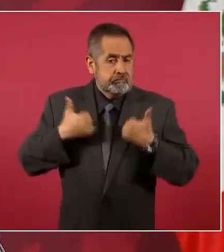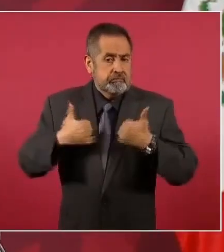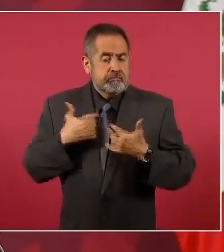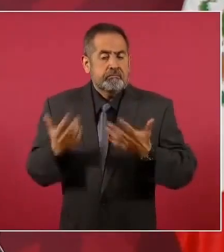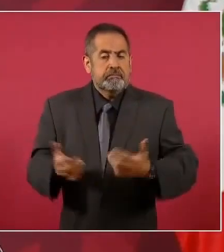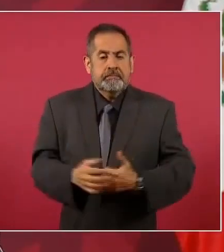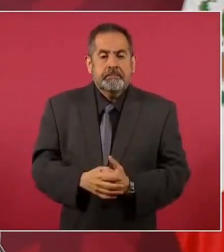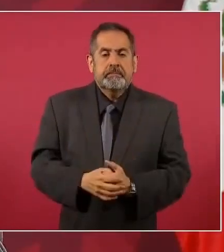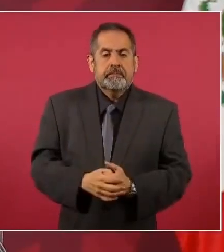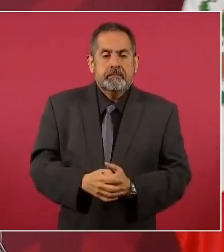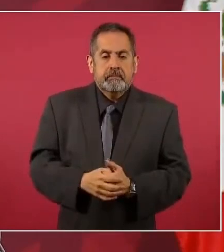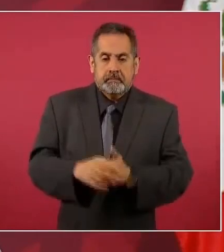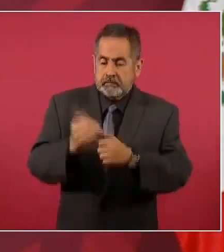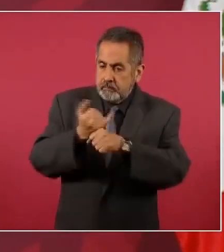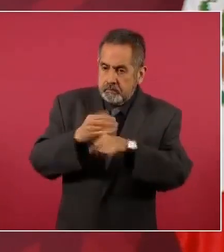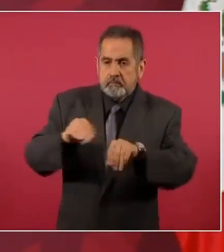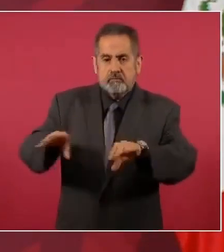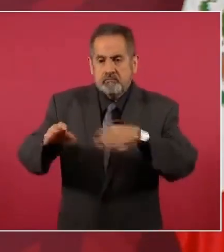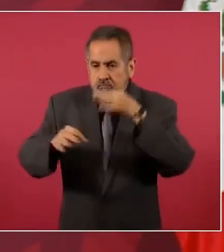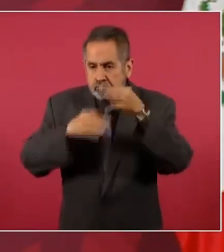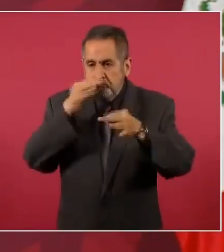en informar